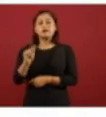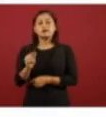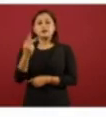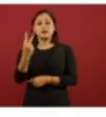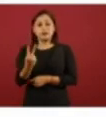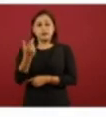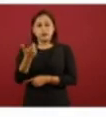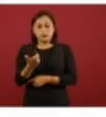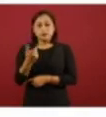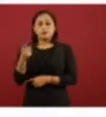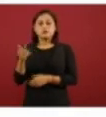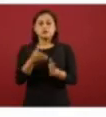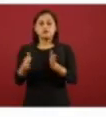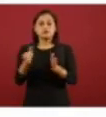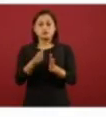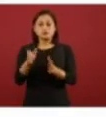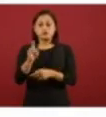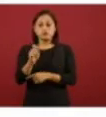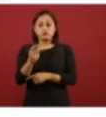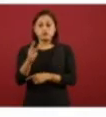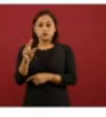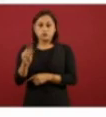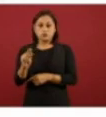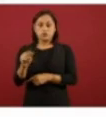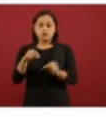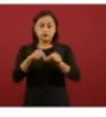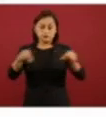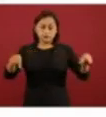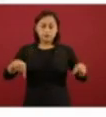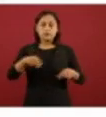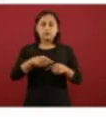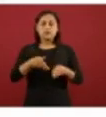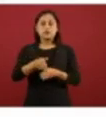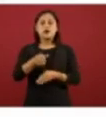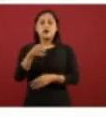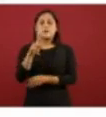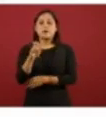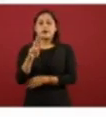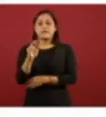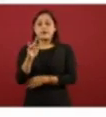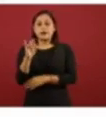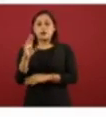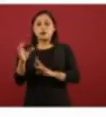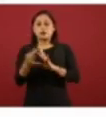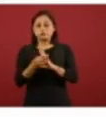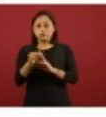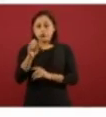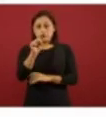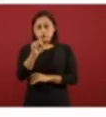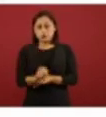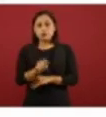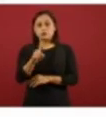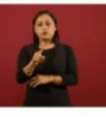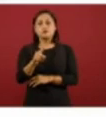3.80. Esto en Tlaquepaque está en Periférico Sur, 8.300, para que lo ubiquen bien los